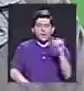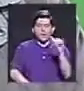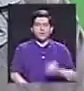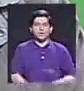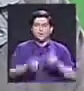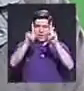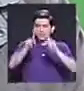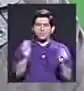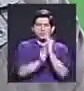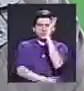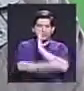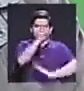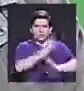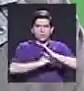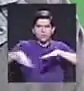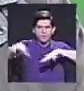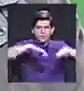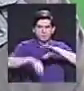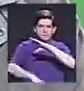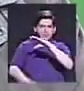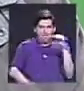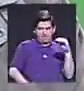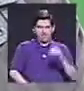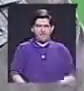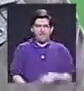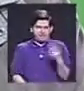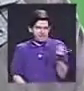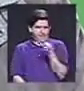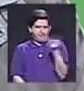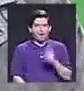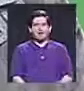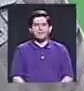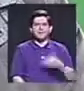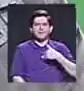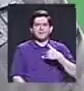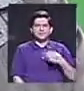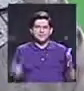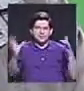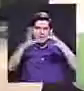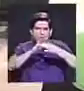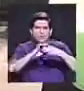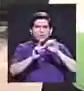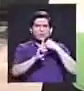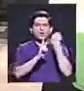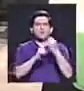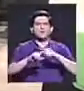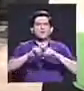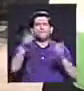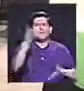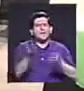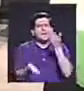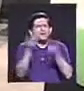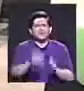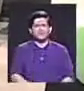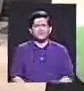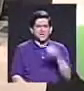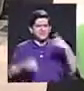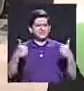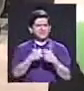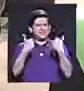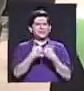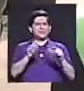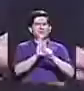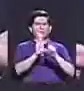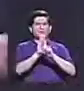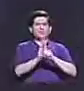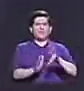las personas con discapacidad y cómo ambas se dialogan en esta sociedad. Pero de repente, ¿cómo pasar por encima de esos retos que la misma